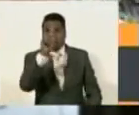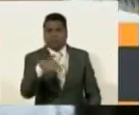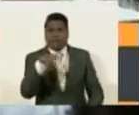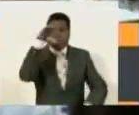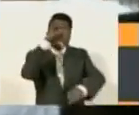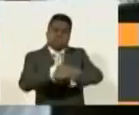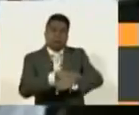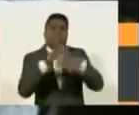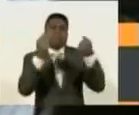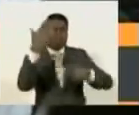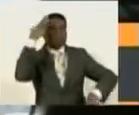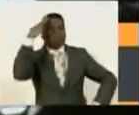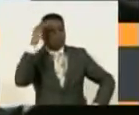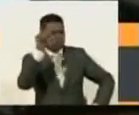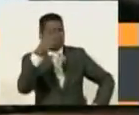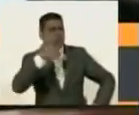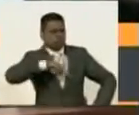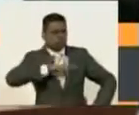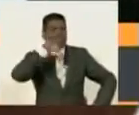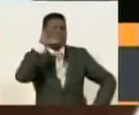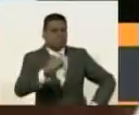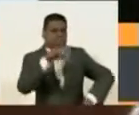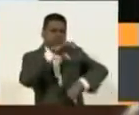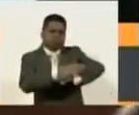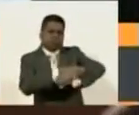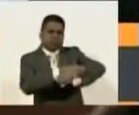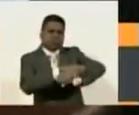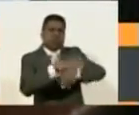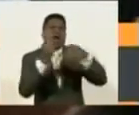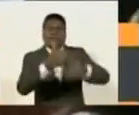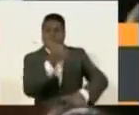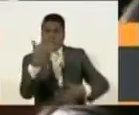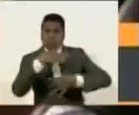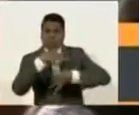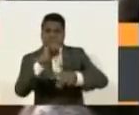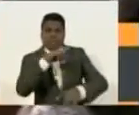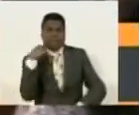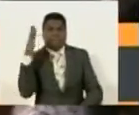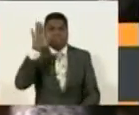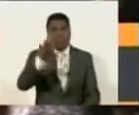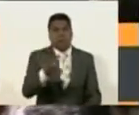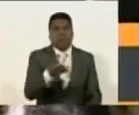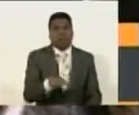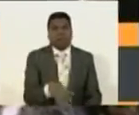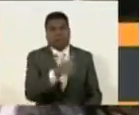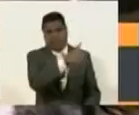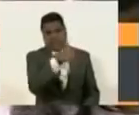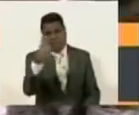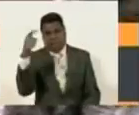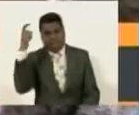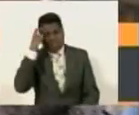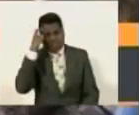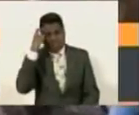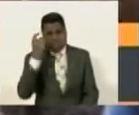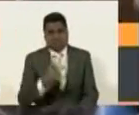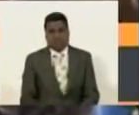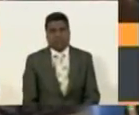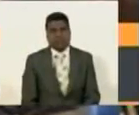agarrar. Tengan la certeza que va a ser así. Porque a ellos les interesa los muertos. Cada día